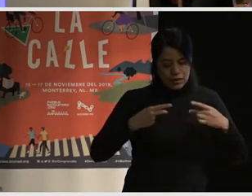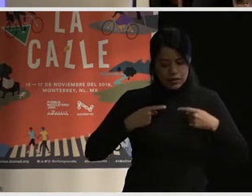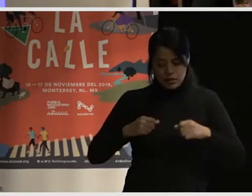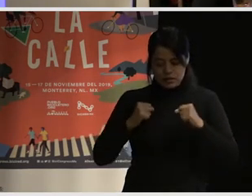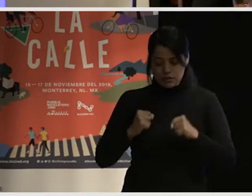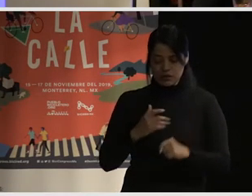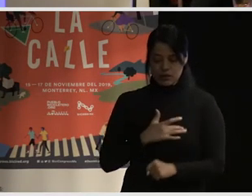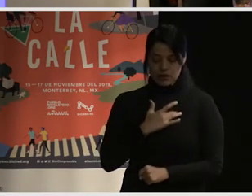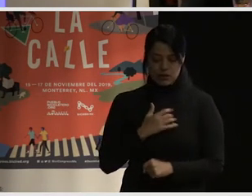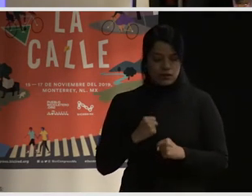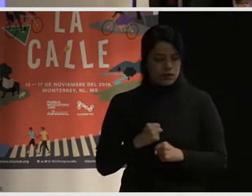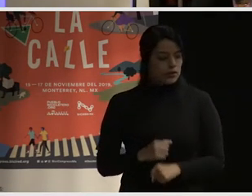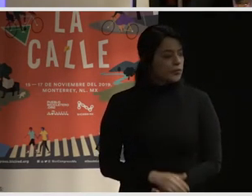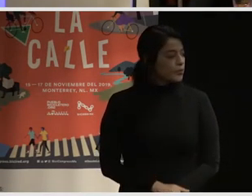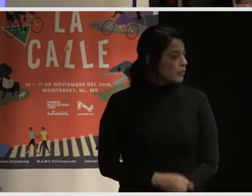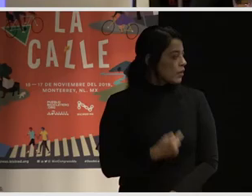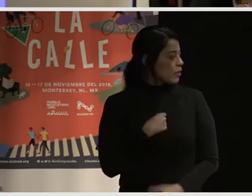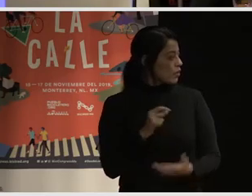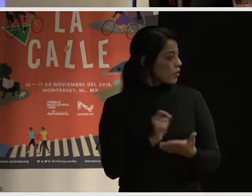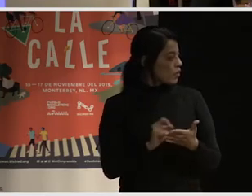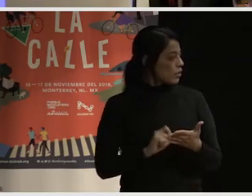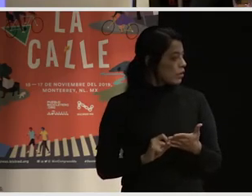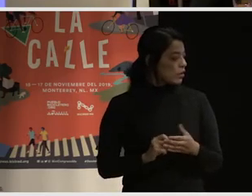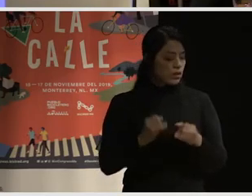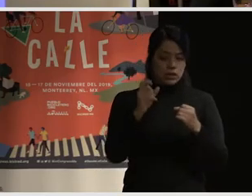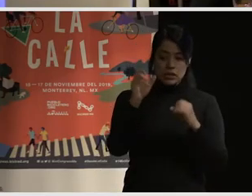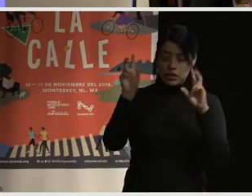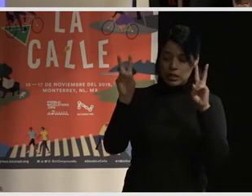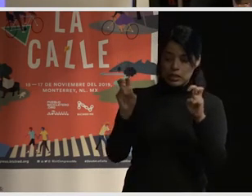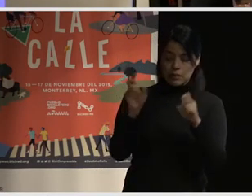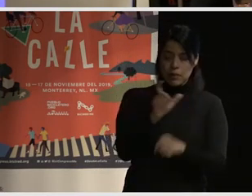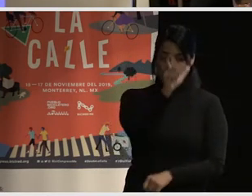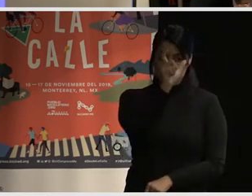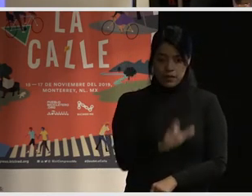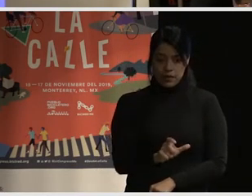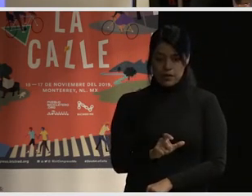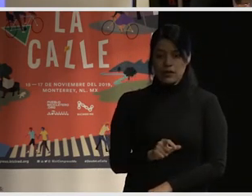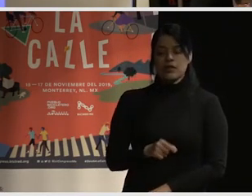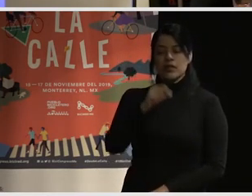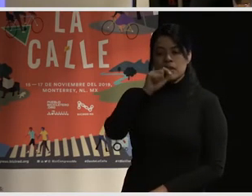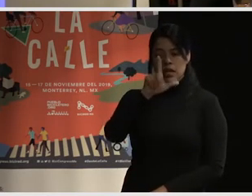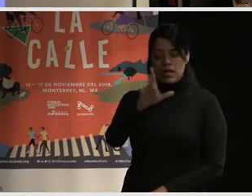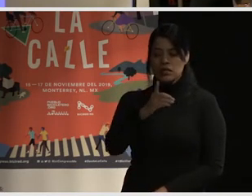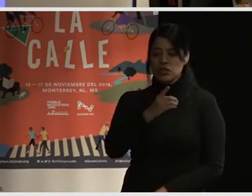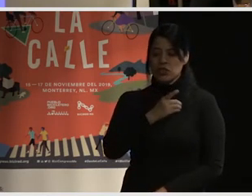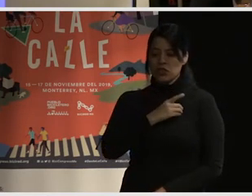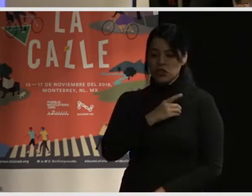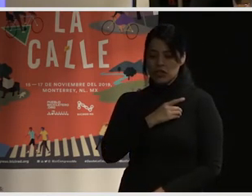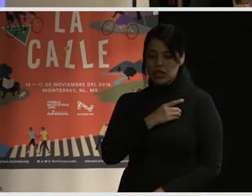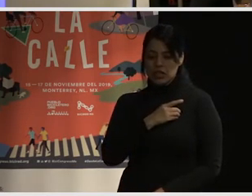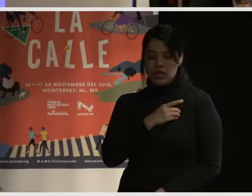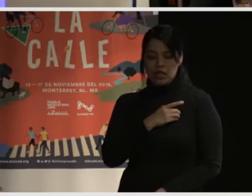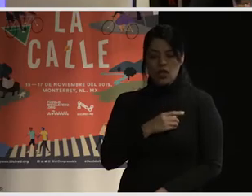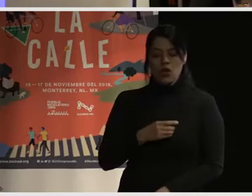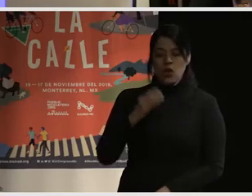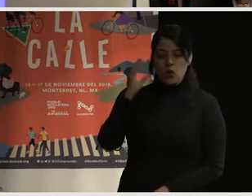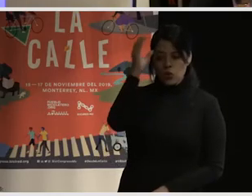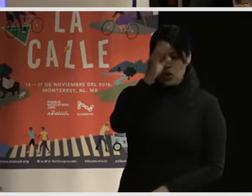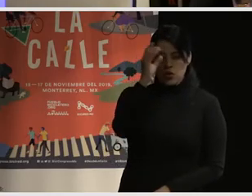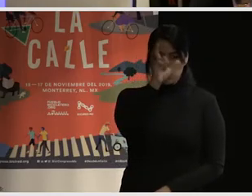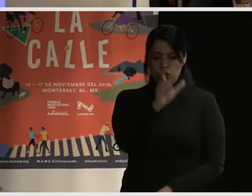hice mis notas en el tema de la identidad jalisco por sí solo tiene como una identidad muy arraigada